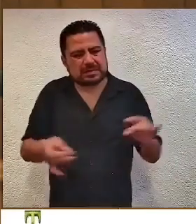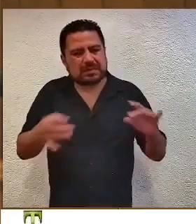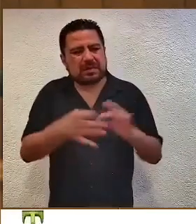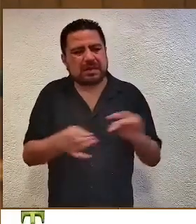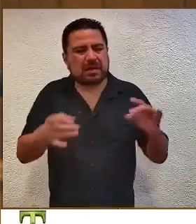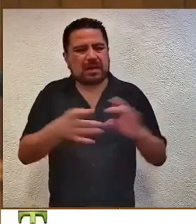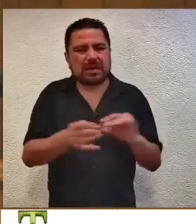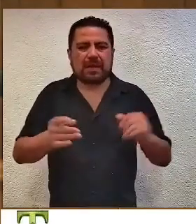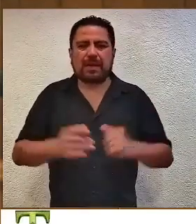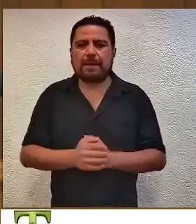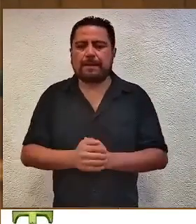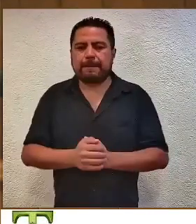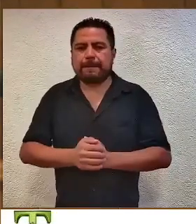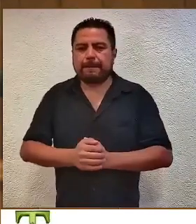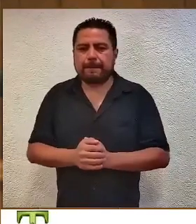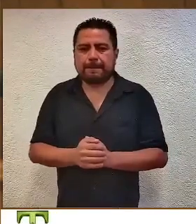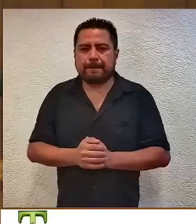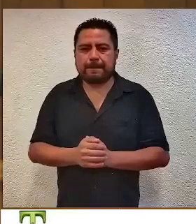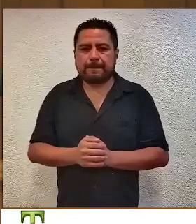que